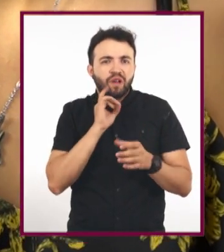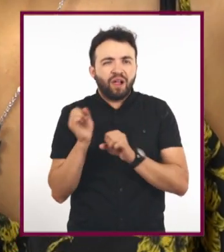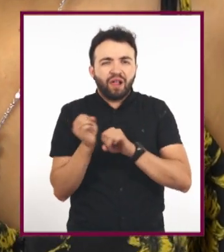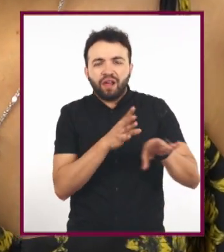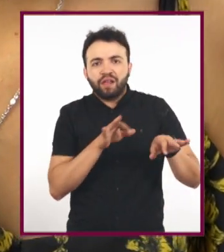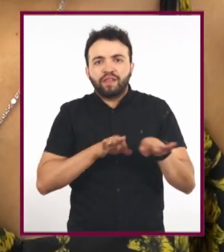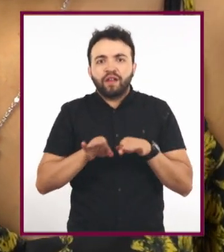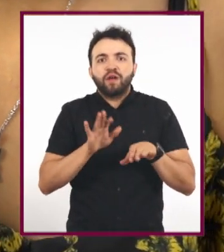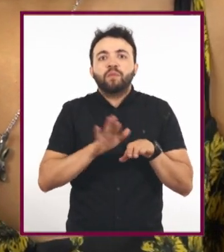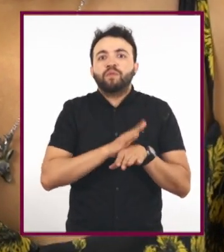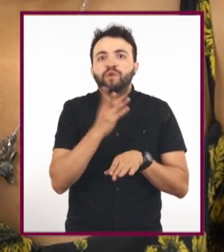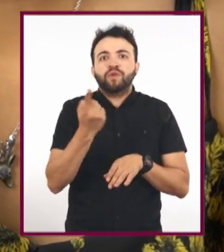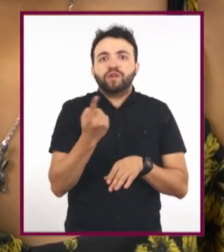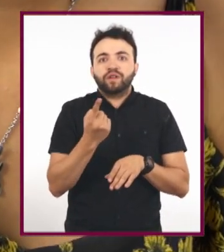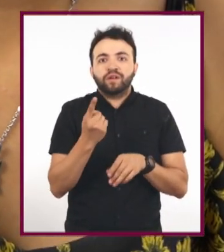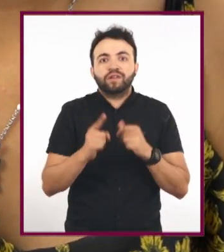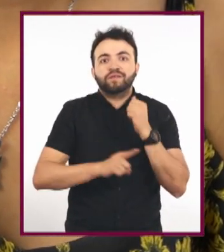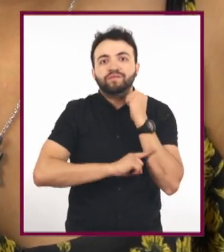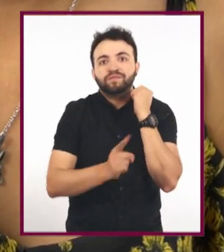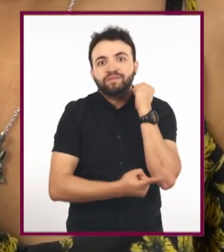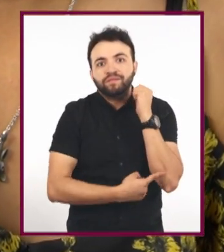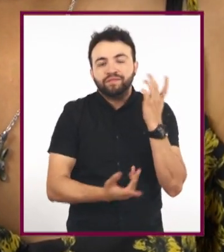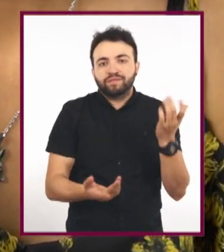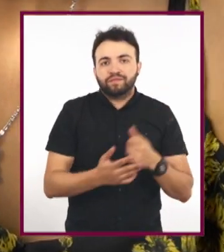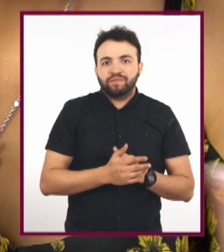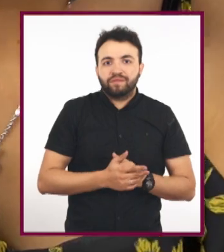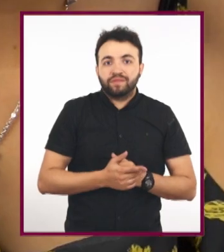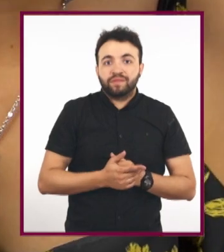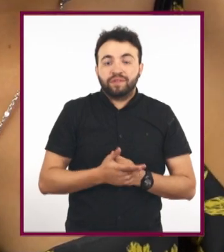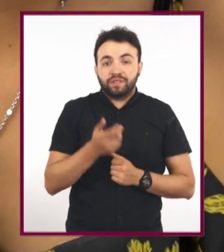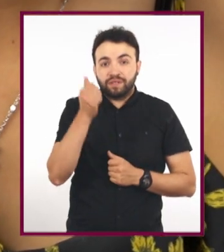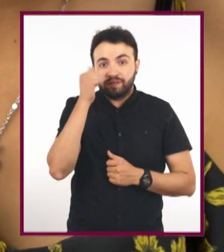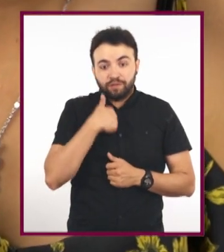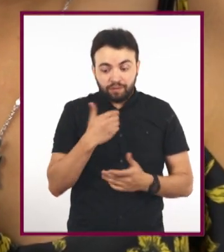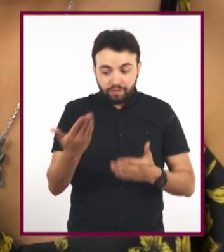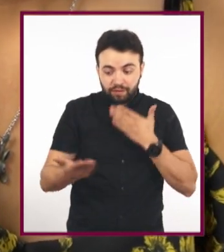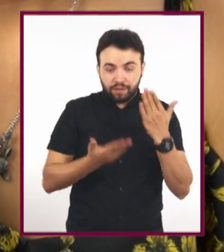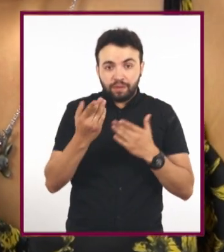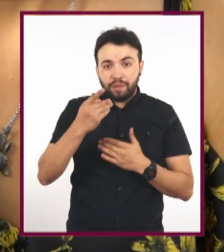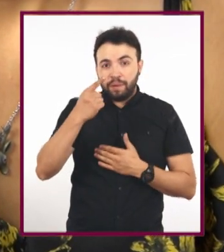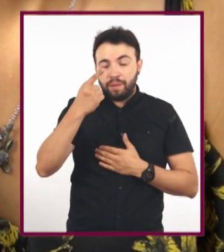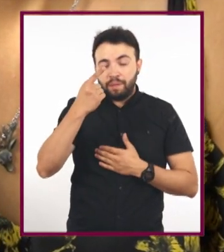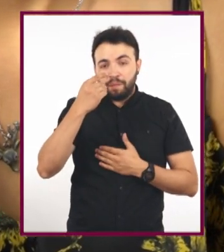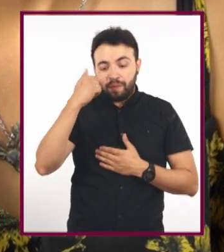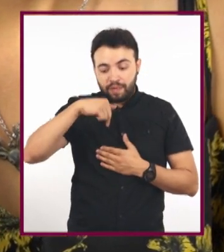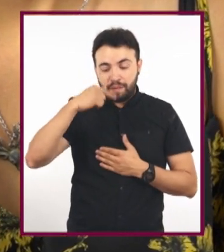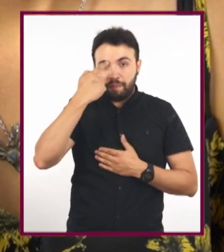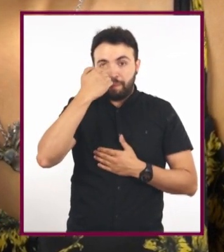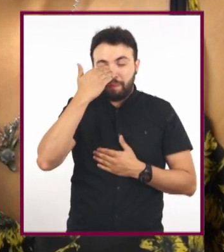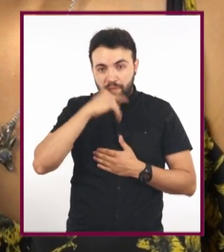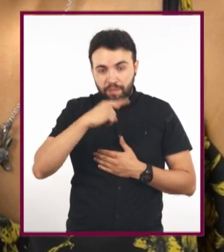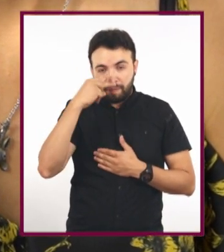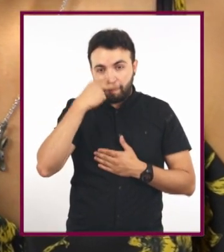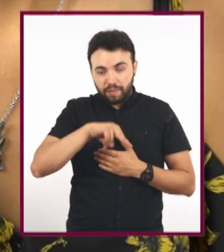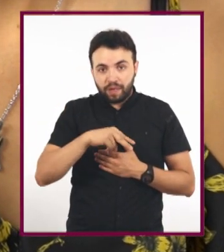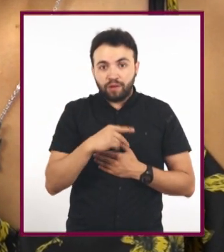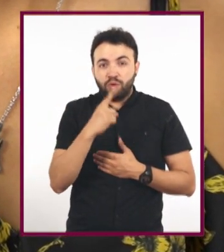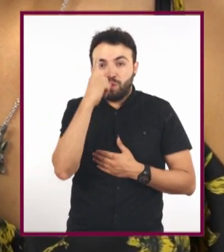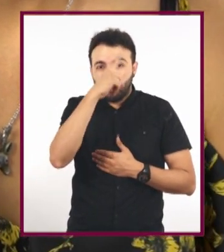no deseados, decisión de pareja, métodos anticonceptivos, doble protección. Lo que más me impresiona son las cifras.